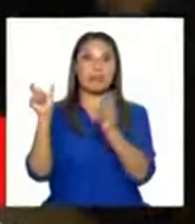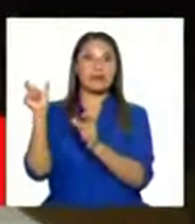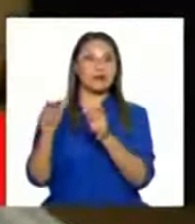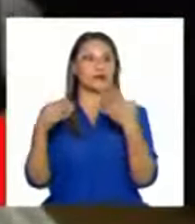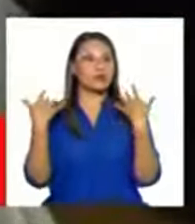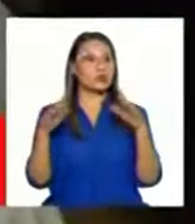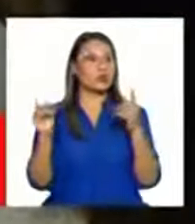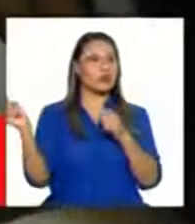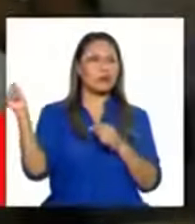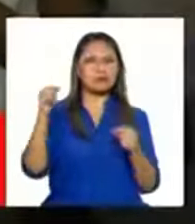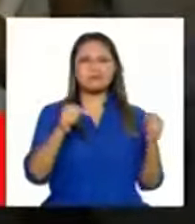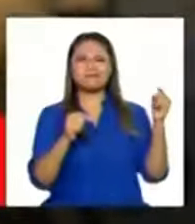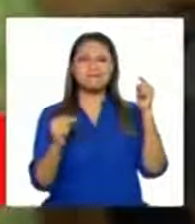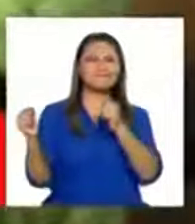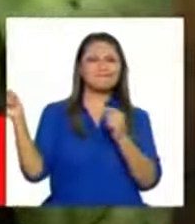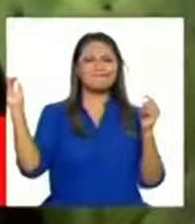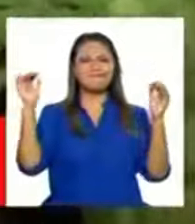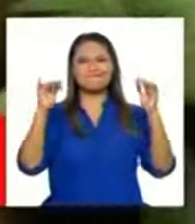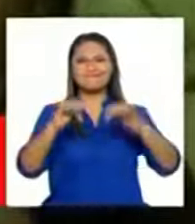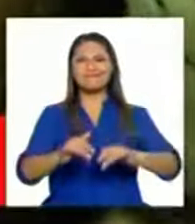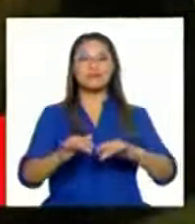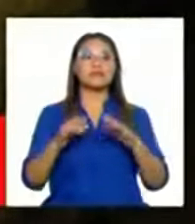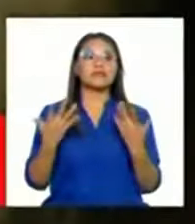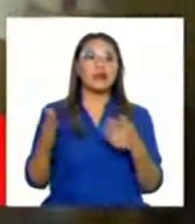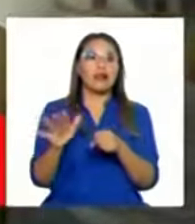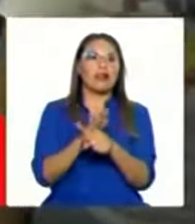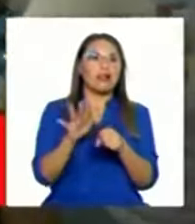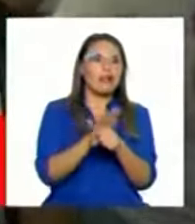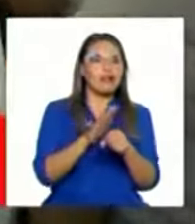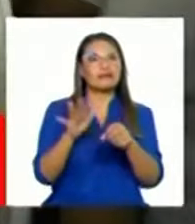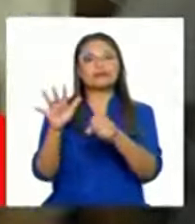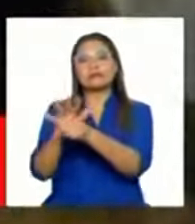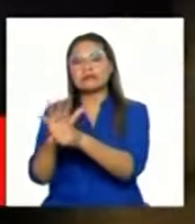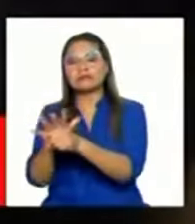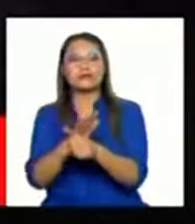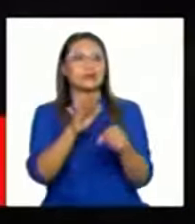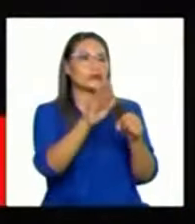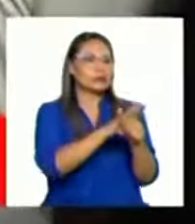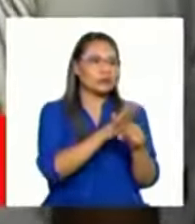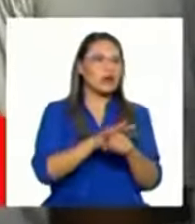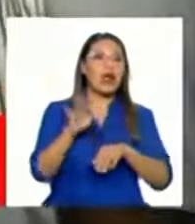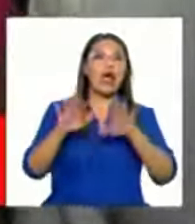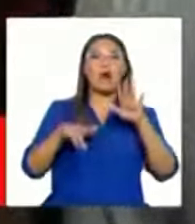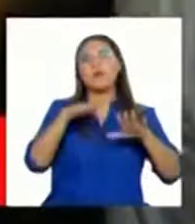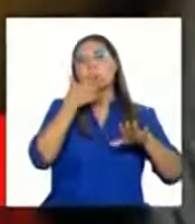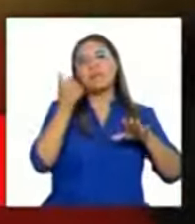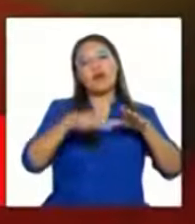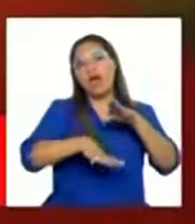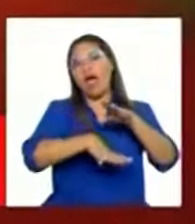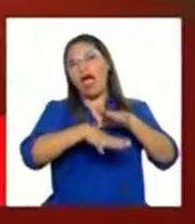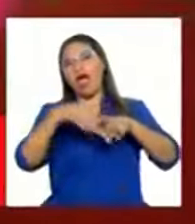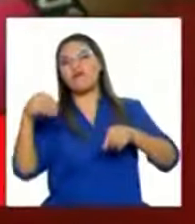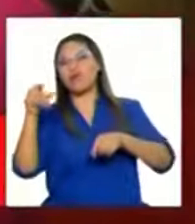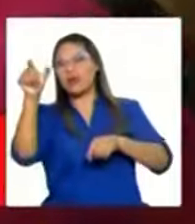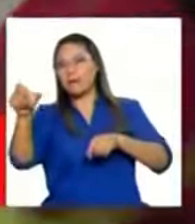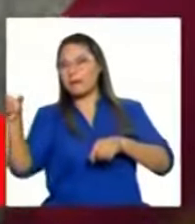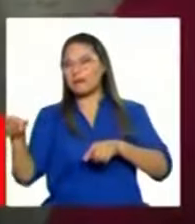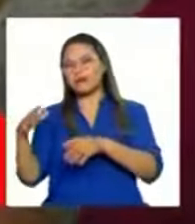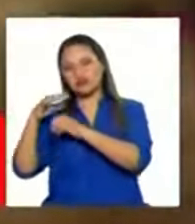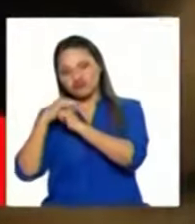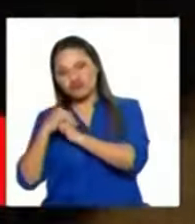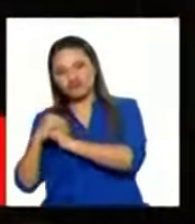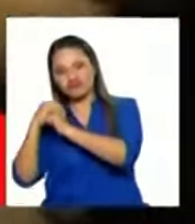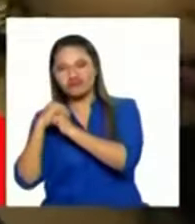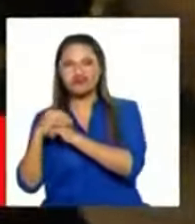la gente que está ingresando. Bueno, obviamente ya no caben más personas y algunas optan por estar afuera, orando, meditando,